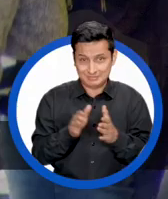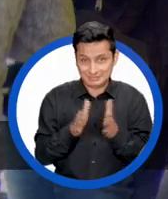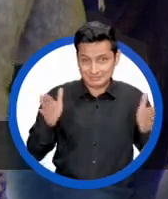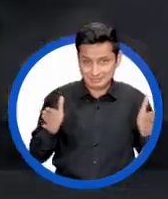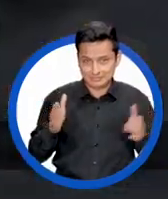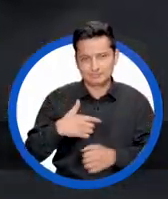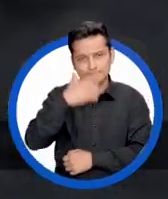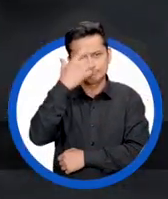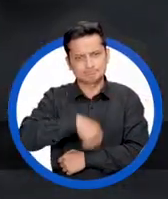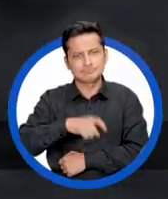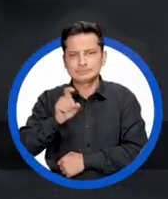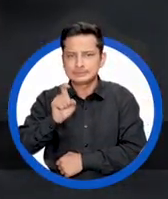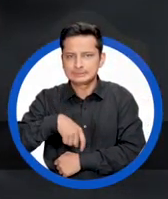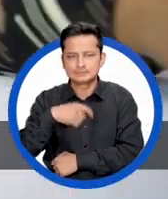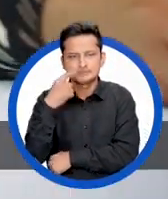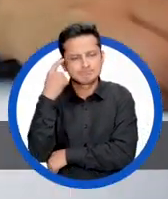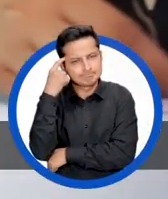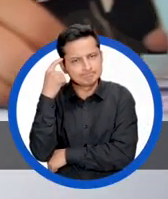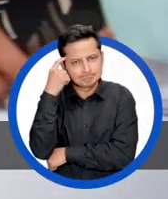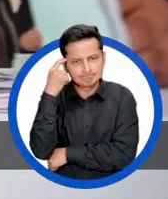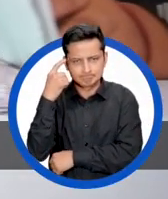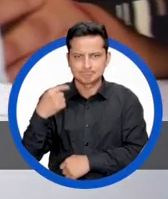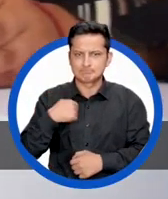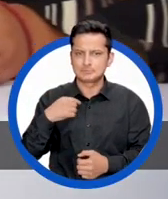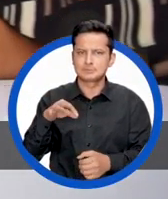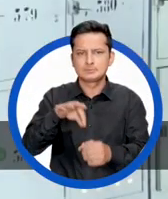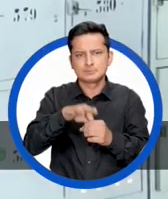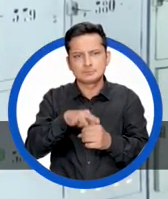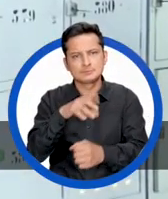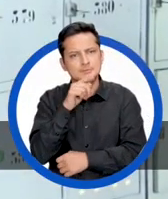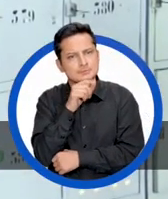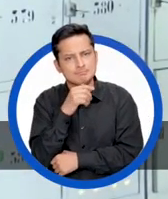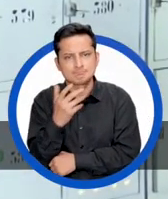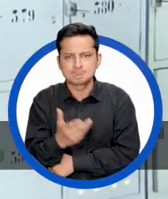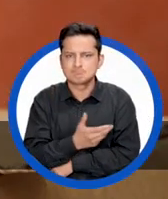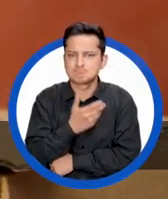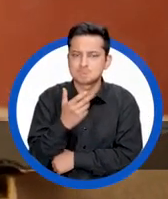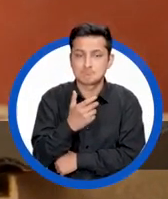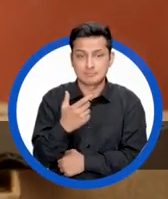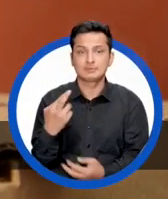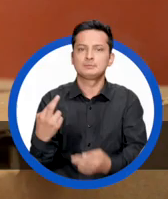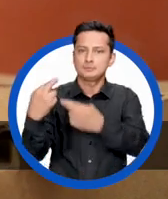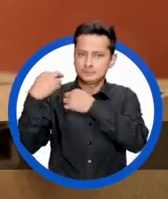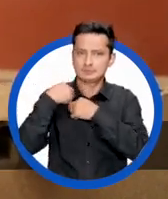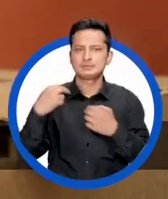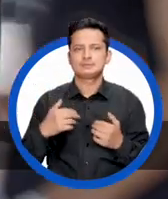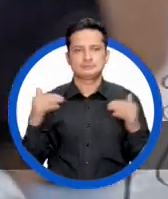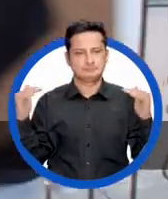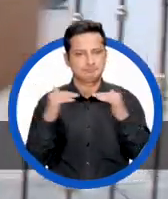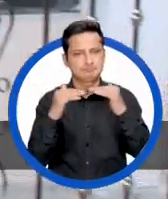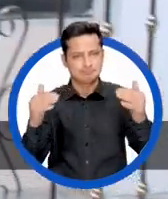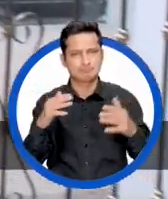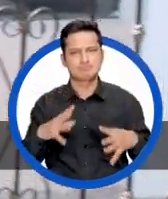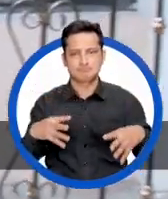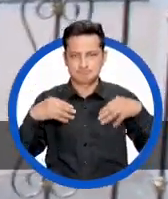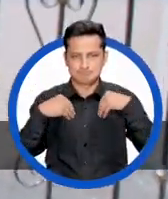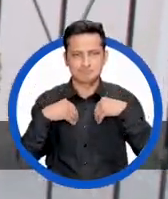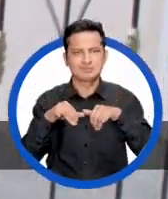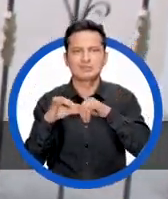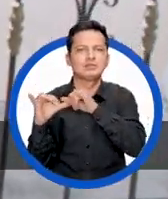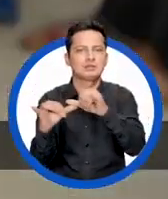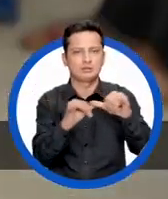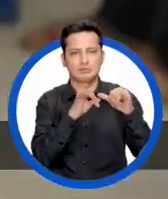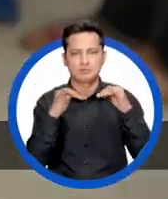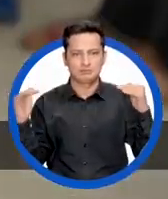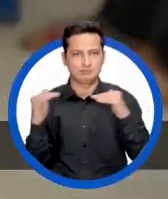es un espacio para el análisis y la reflexión del voto de la ciudadanía, que tiene la responsabilidad de decidir su destino democrático en igualdad